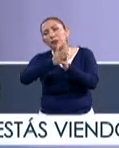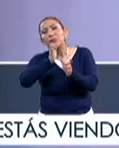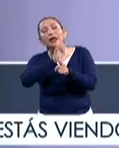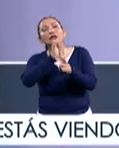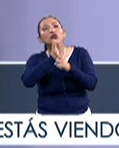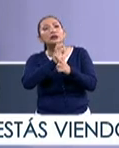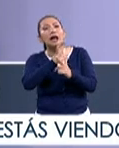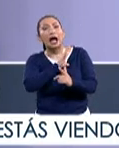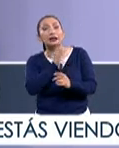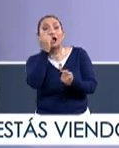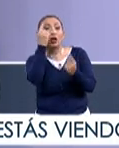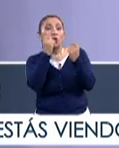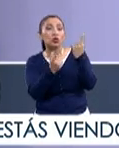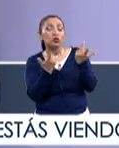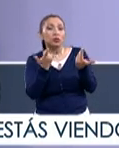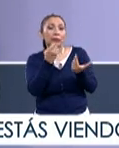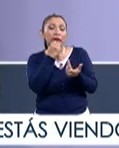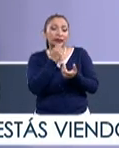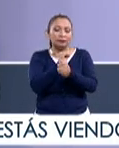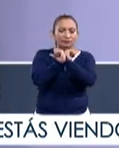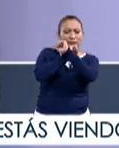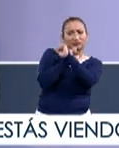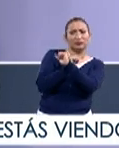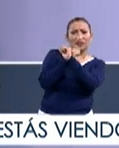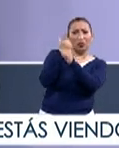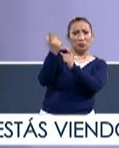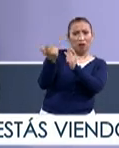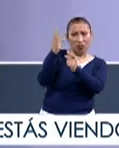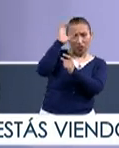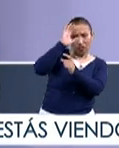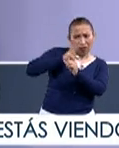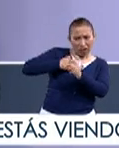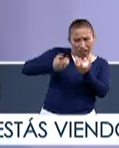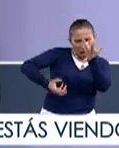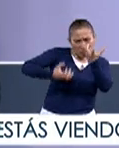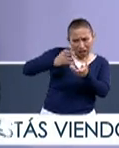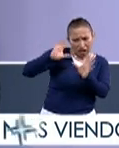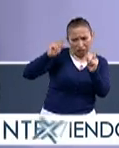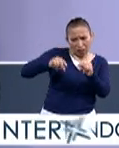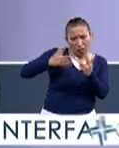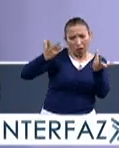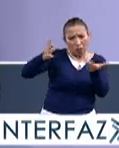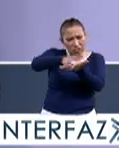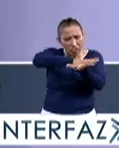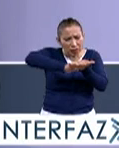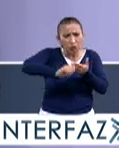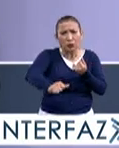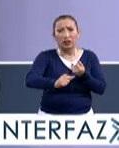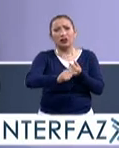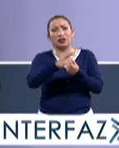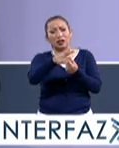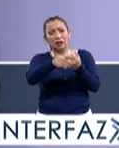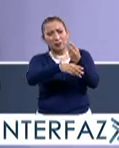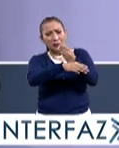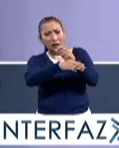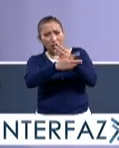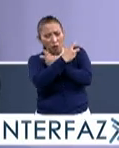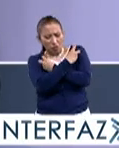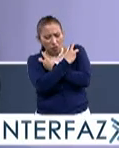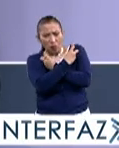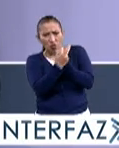hay resistencias culturales a la cremación, justamente porque implica la destrucción del material